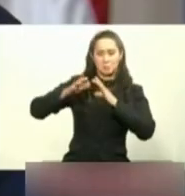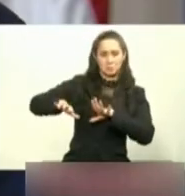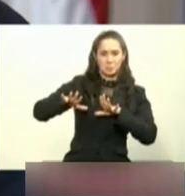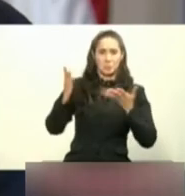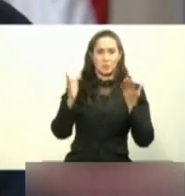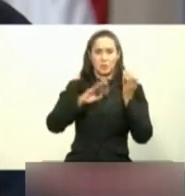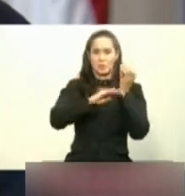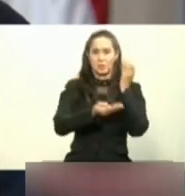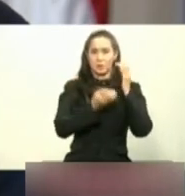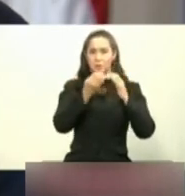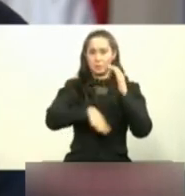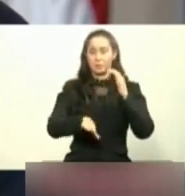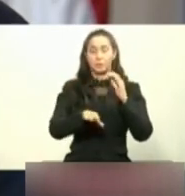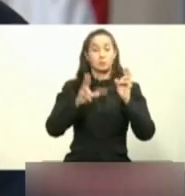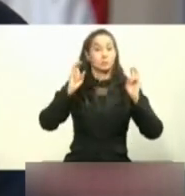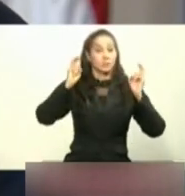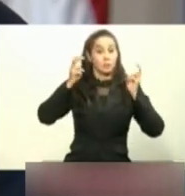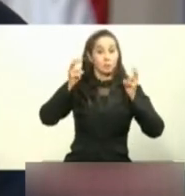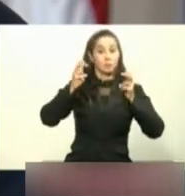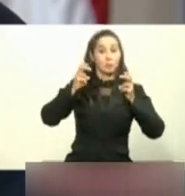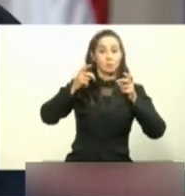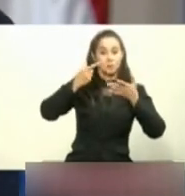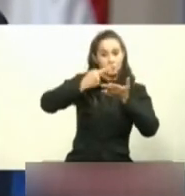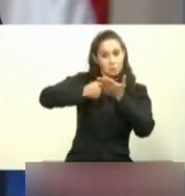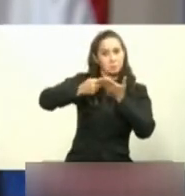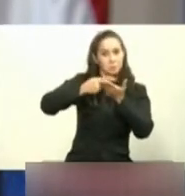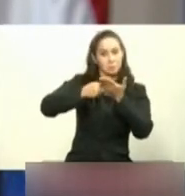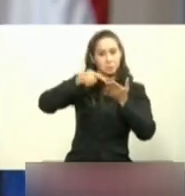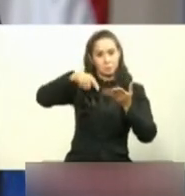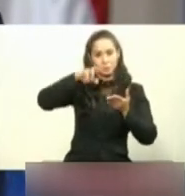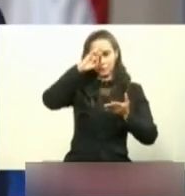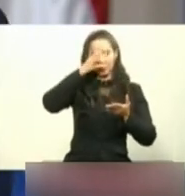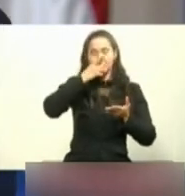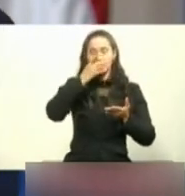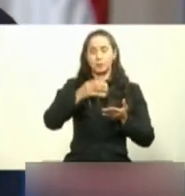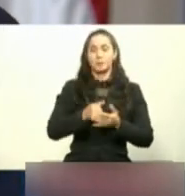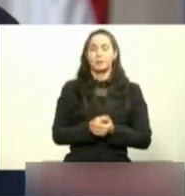nación y el mundo en términos sanitarios Rafael Lara cedena